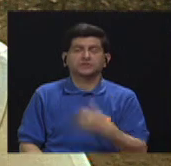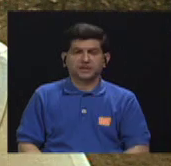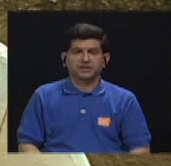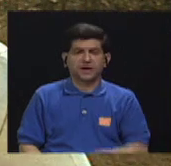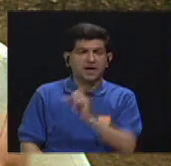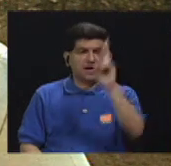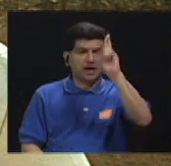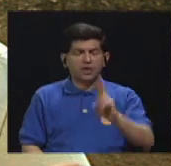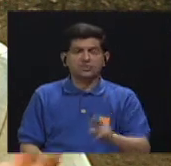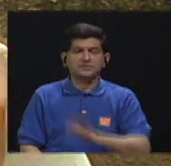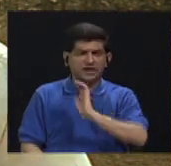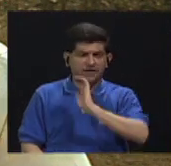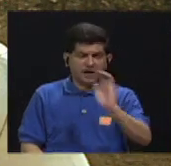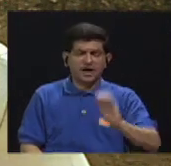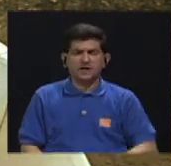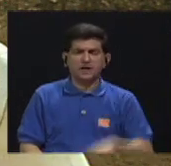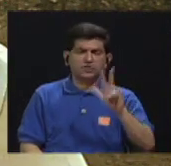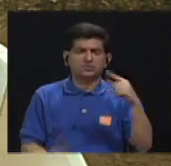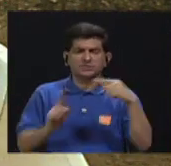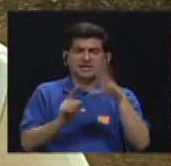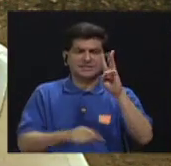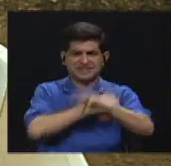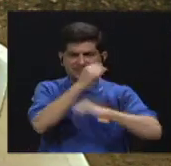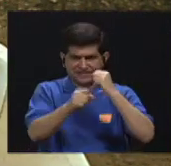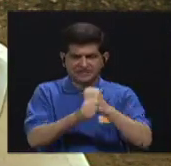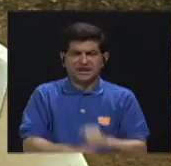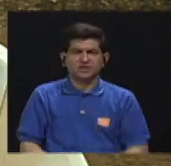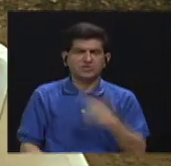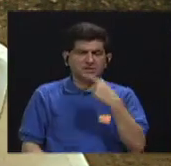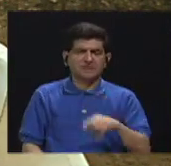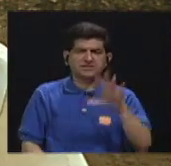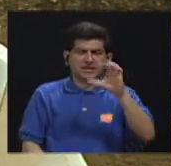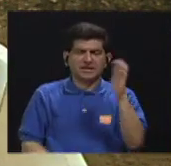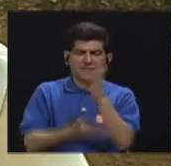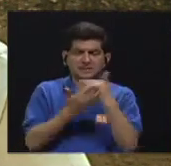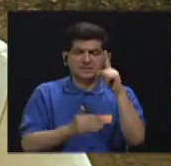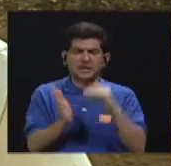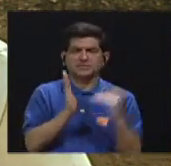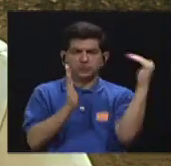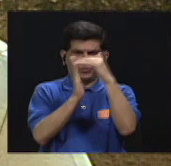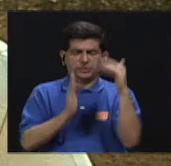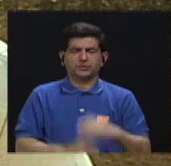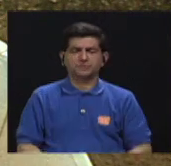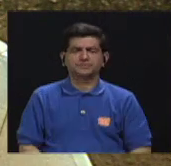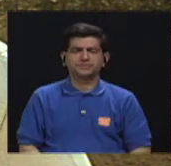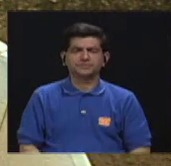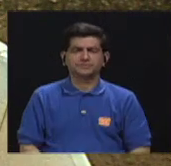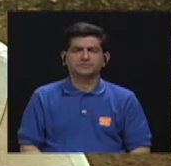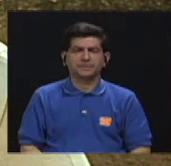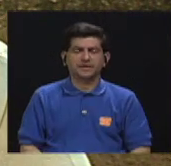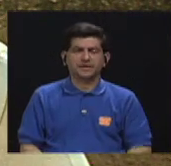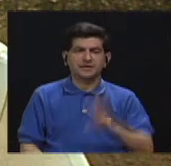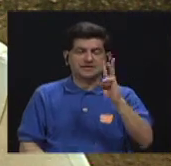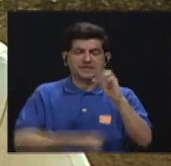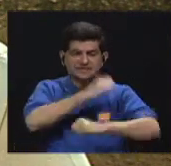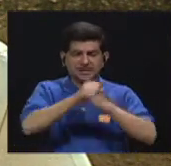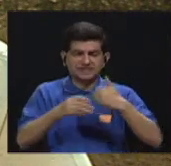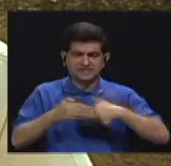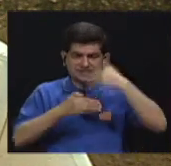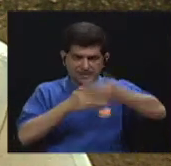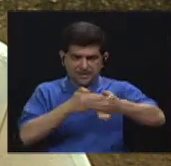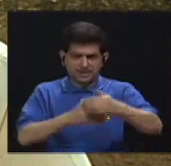Tenemos en Costa Rica que para niños entre 3 y 6 años se recomienda de 500 partes por millón. De 6 en